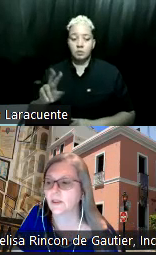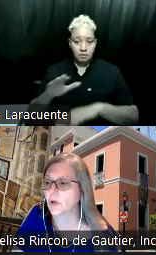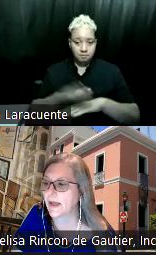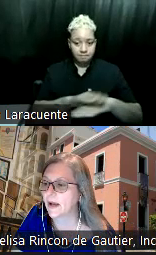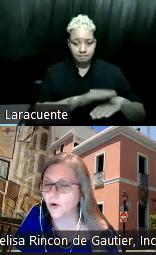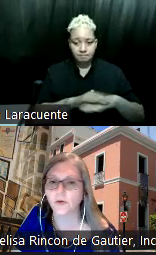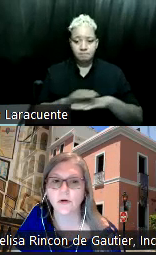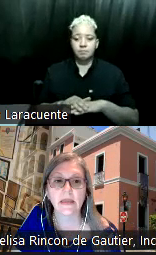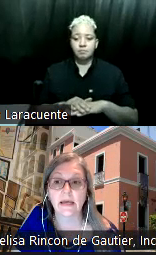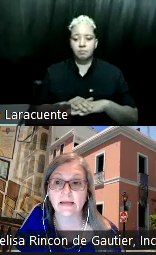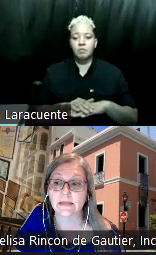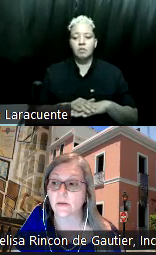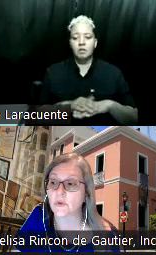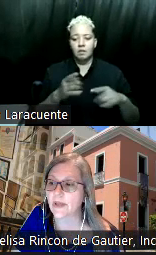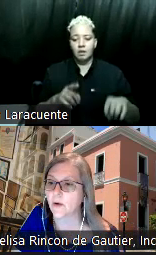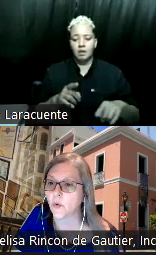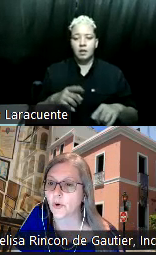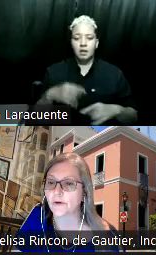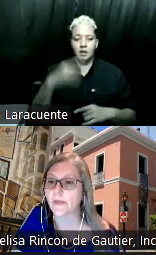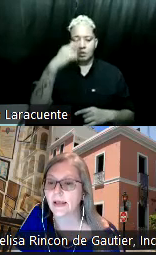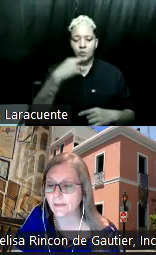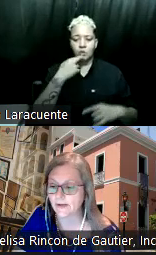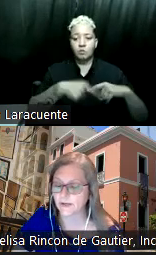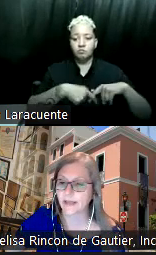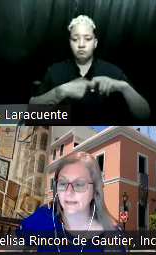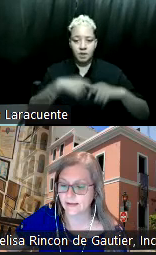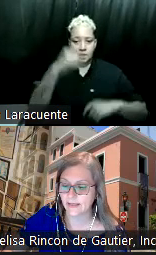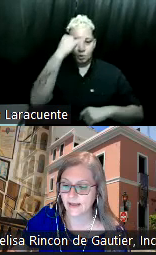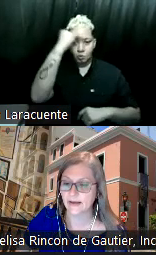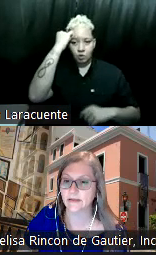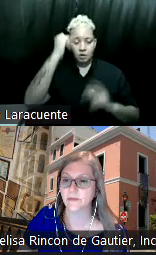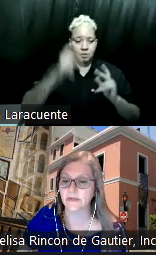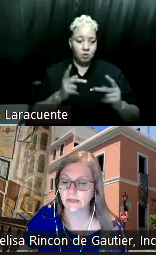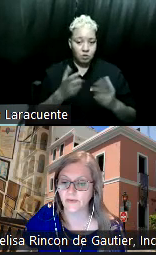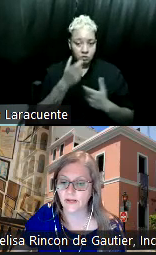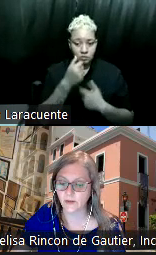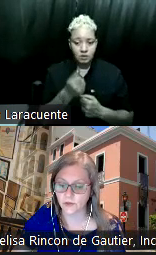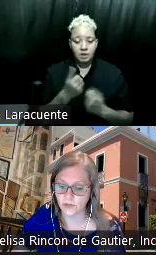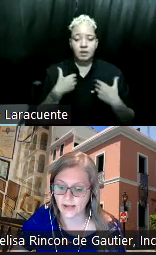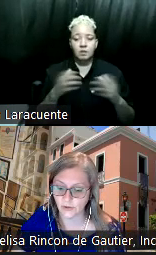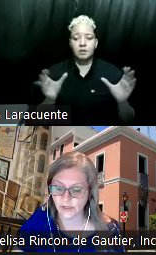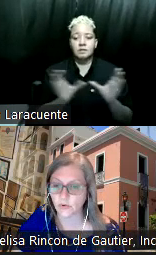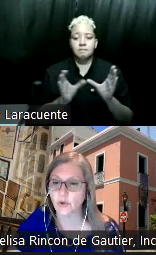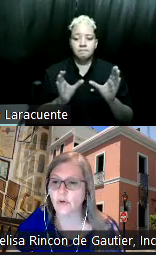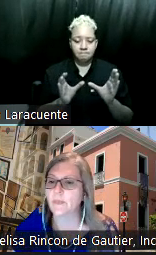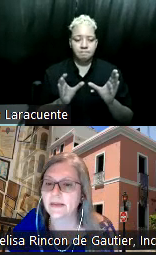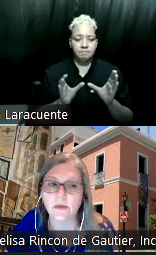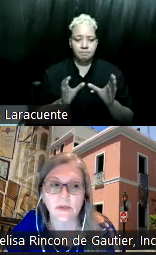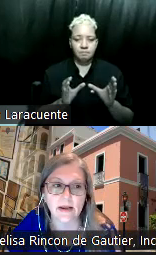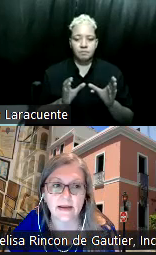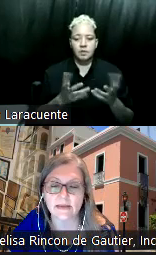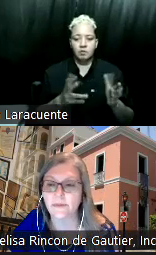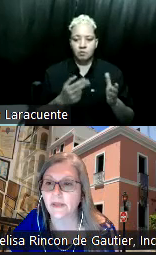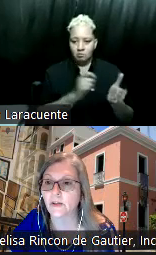estaremos dando en agosto y que recesamos en julio. Las personas interesadas en recibir certificados, anoté sus nombres